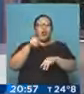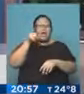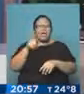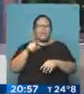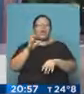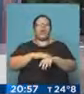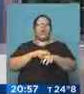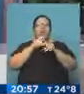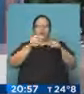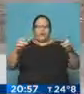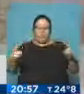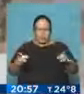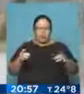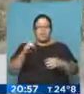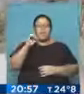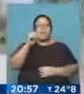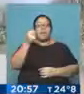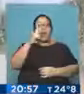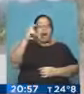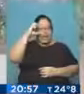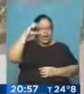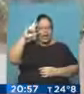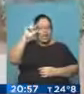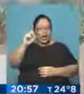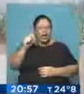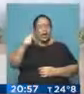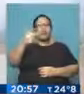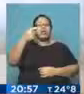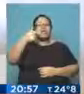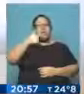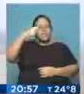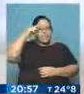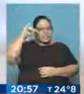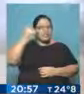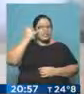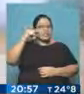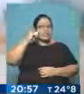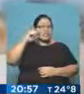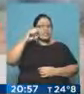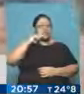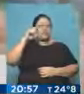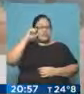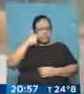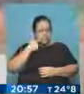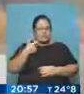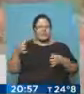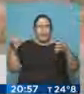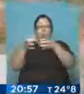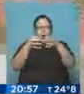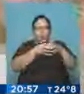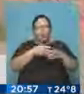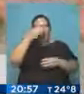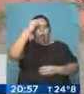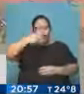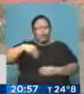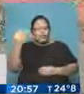una fuerte campaña y trabajo individual, colectivo, y también, por supuesto, de los organismos oficiales